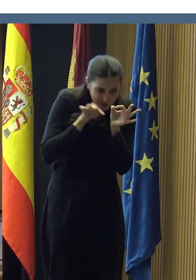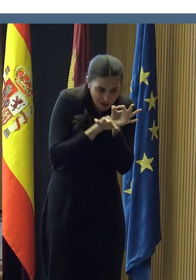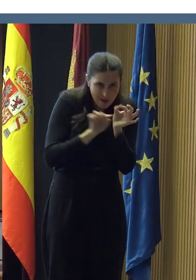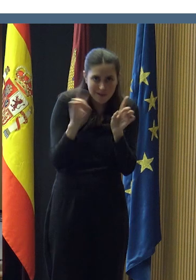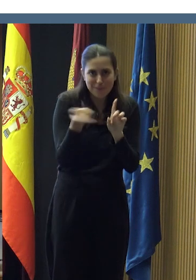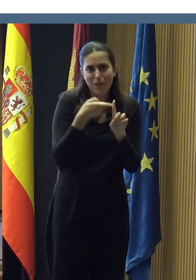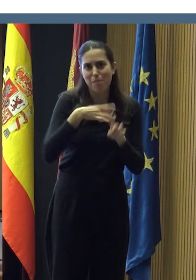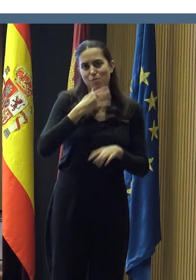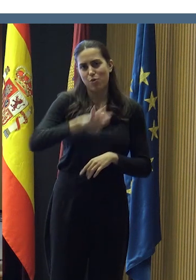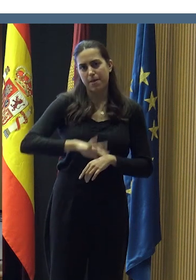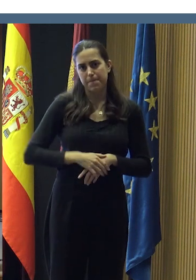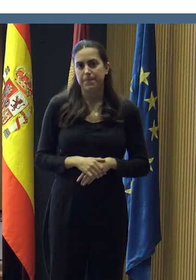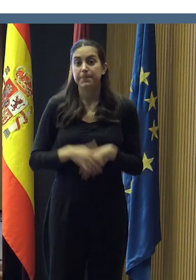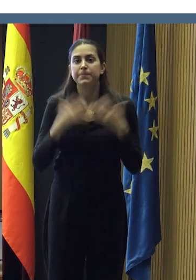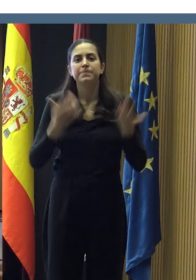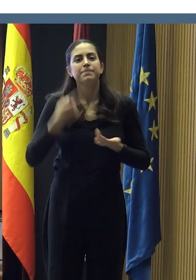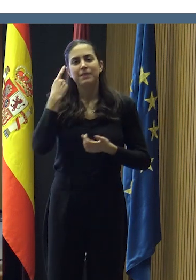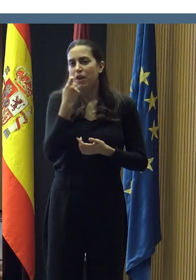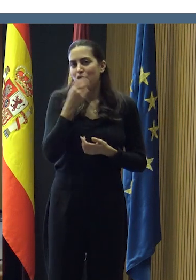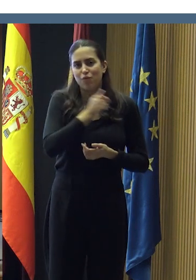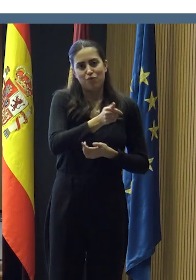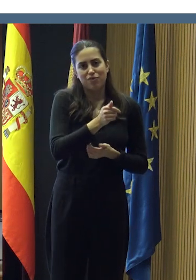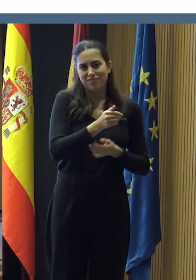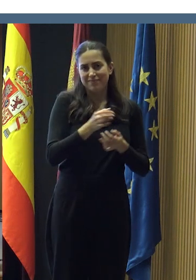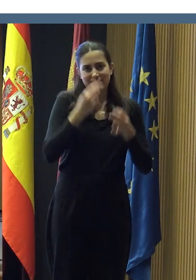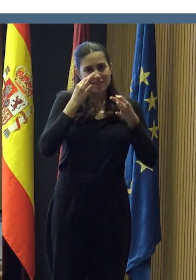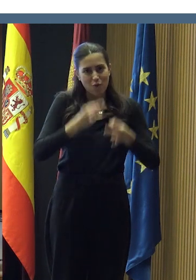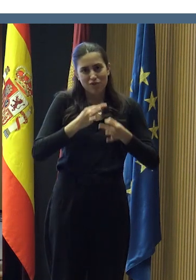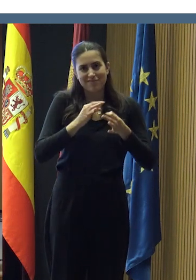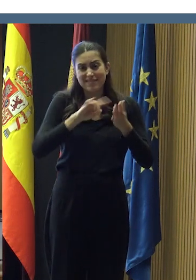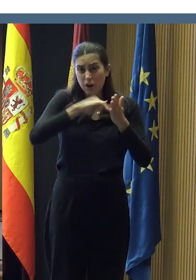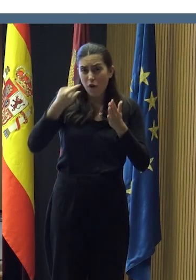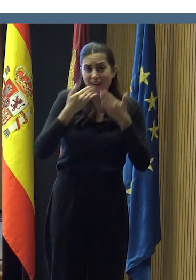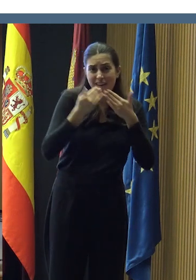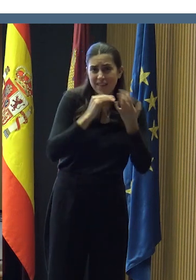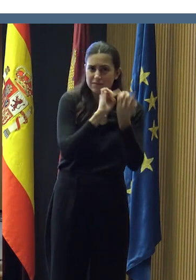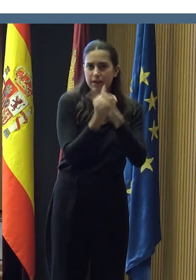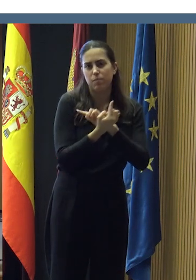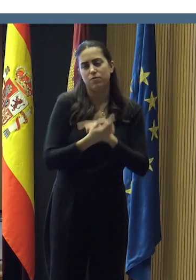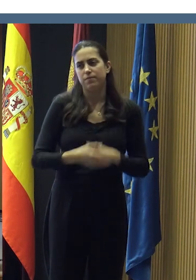dividiéndose o no. O sea que yo creo que eso todo va a cambiar en unos años.